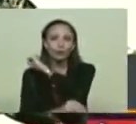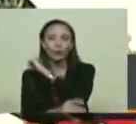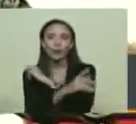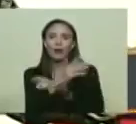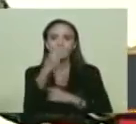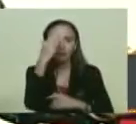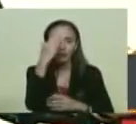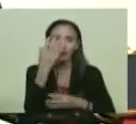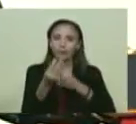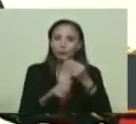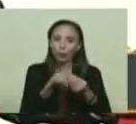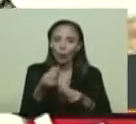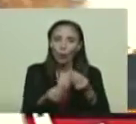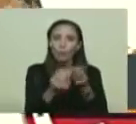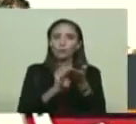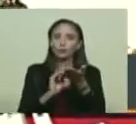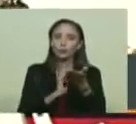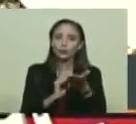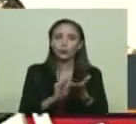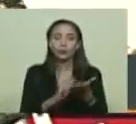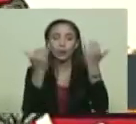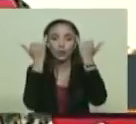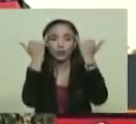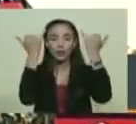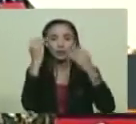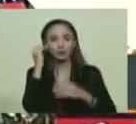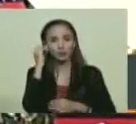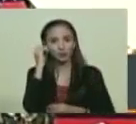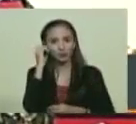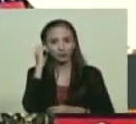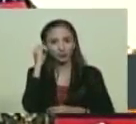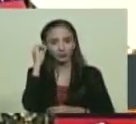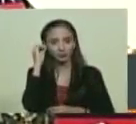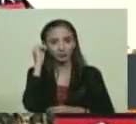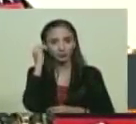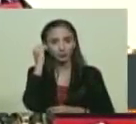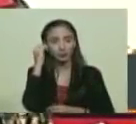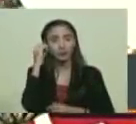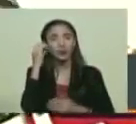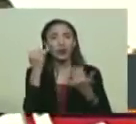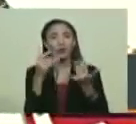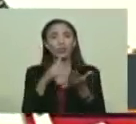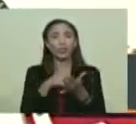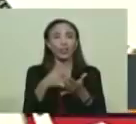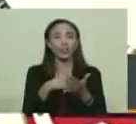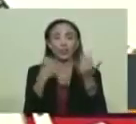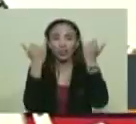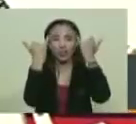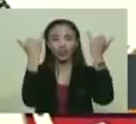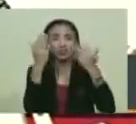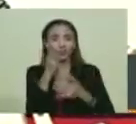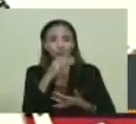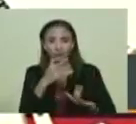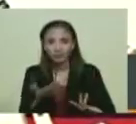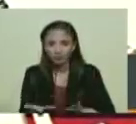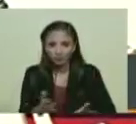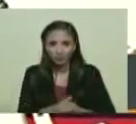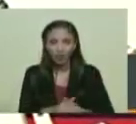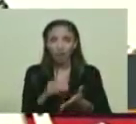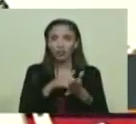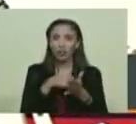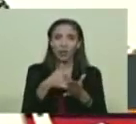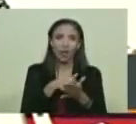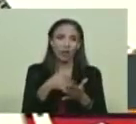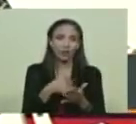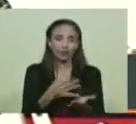ABC, ¿verdad? La inteligencia. Somos muy débiles en la inteligencia. Pérez Ampueda, somos muy